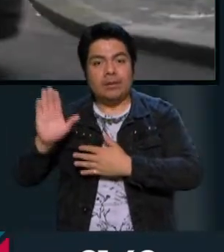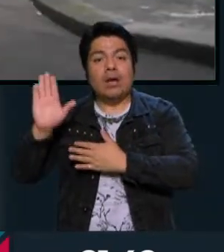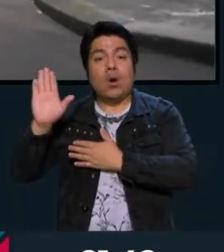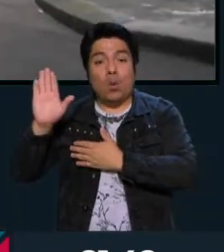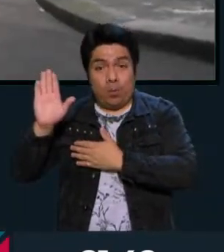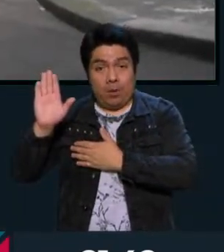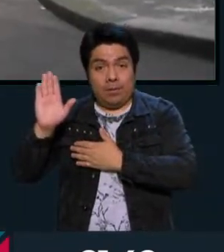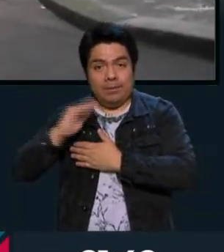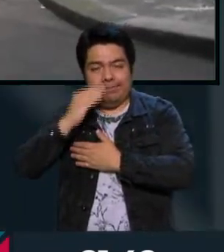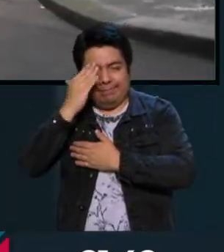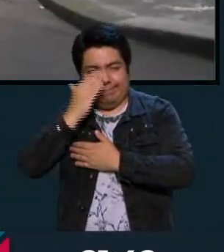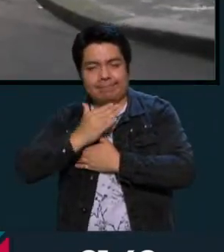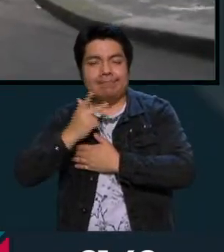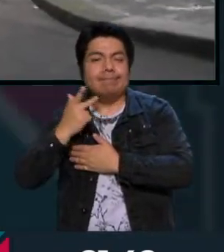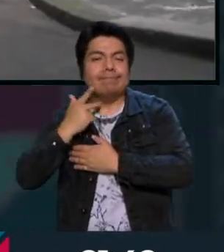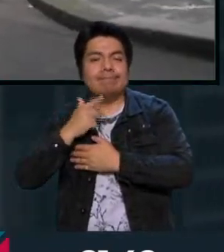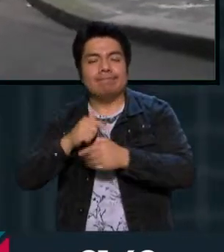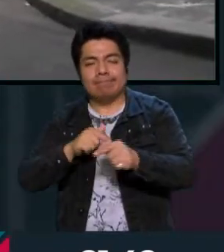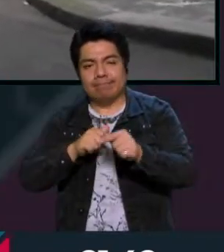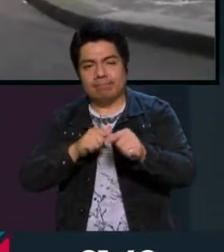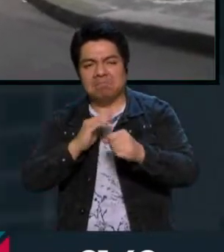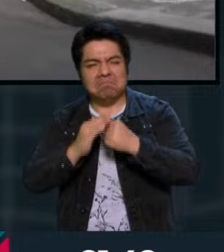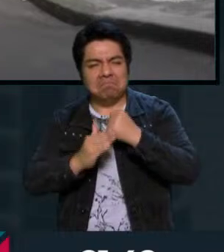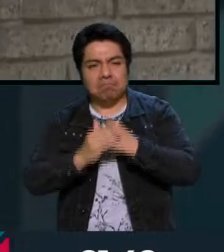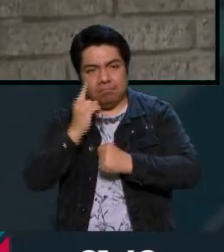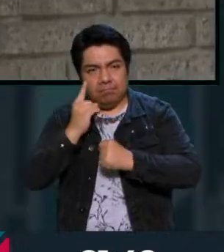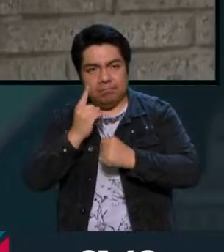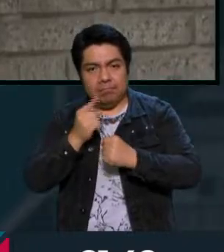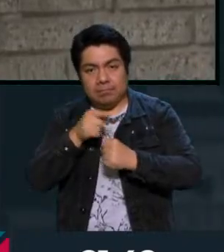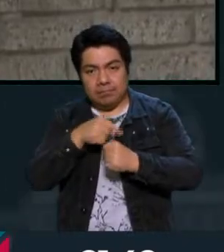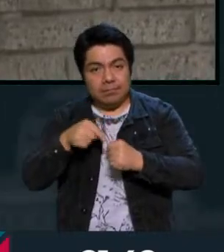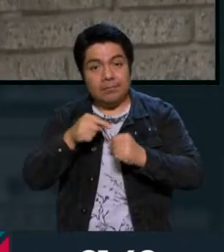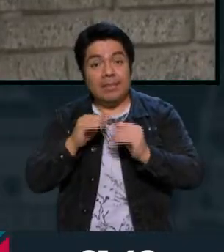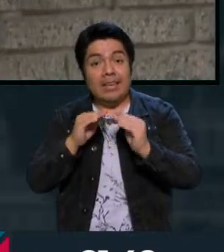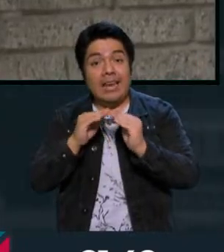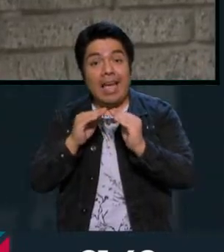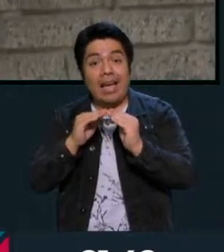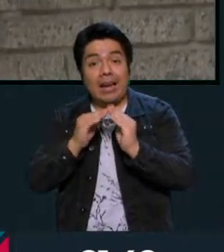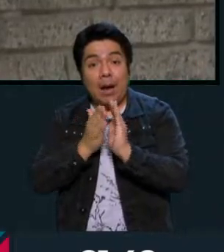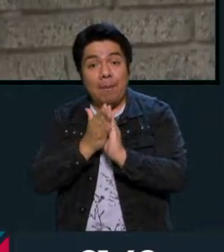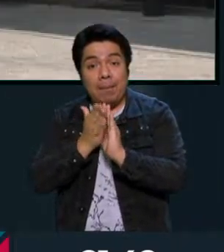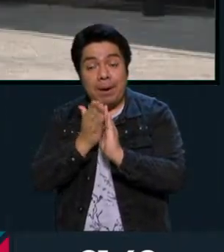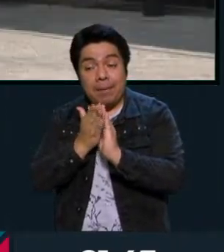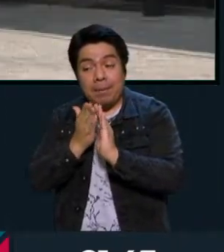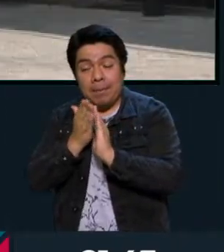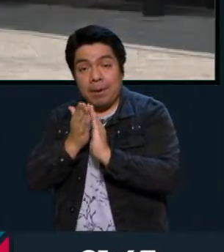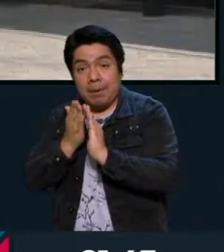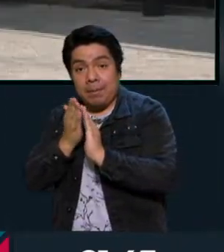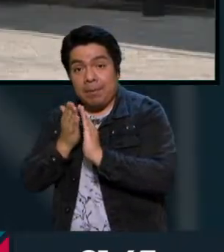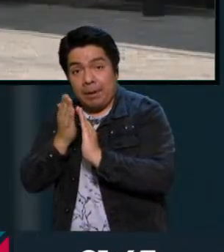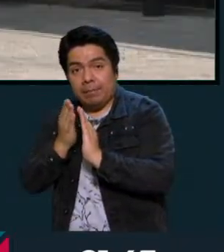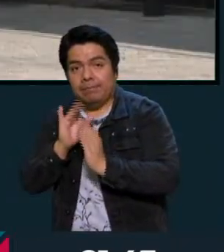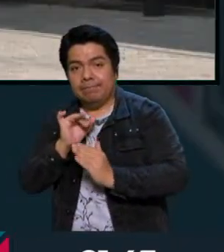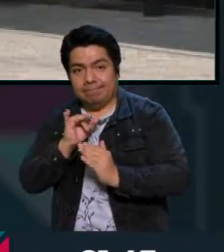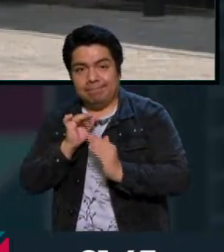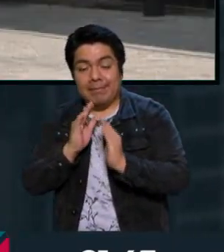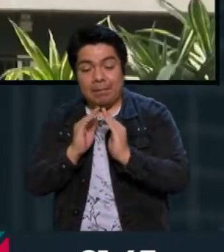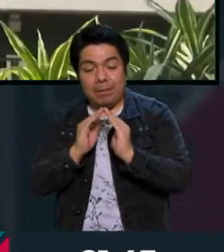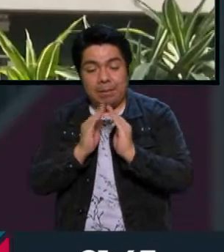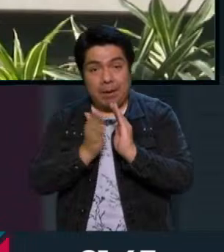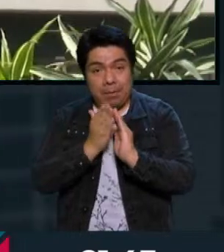una política permanente para la producción pública de vivienda en arrendamiento, vivienda pública